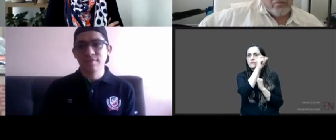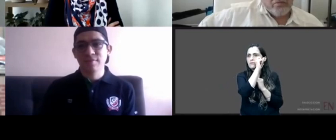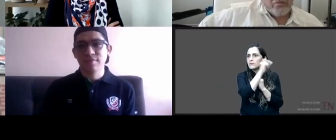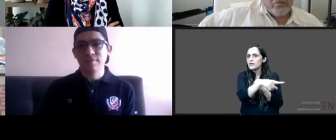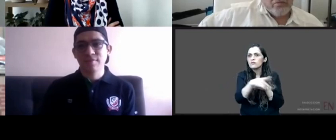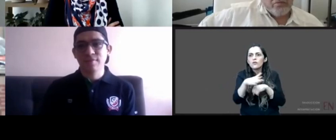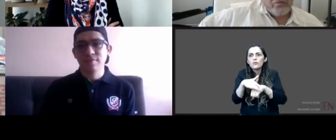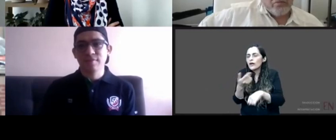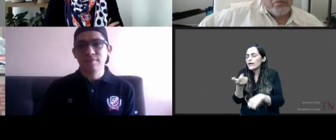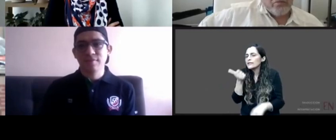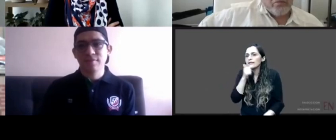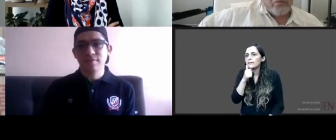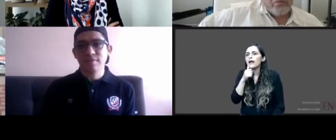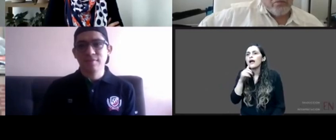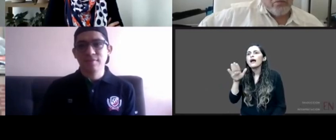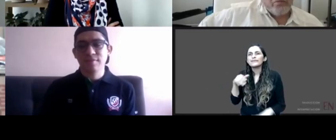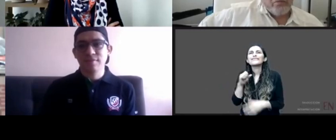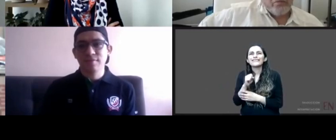muchas veces